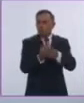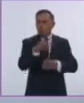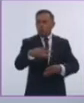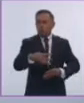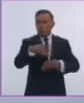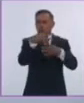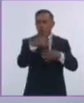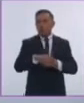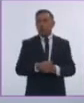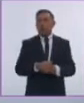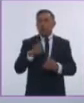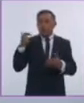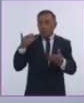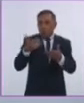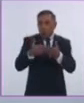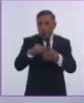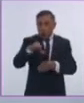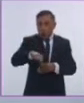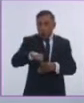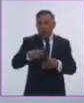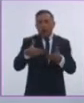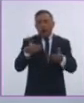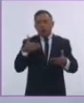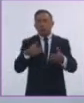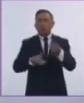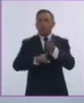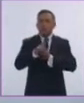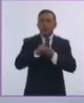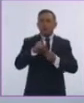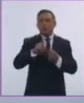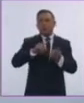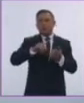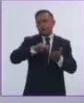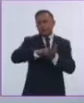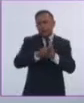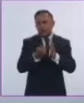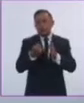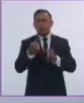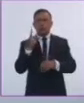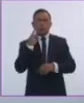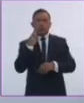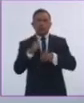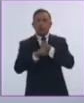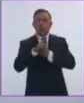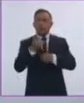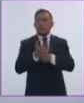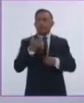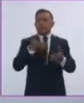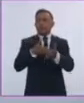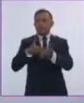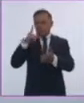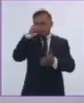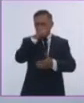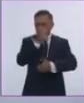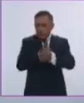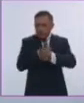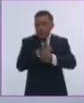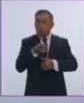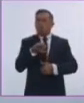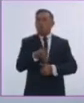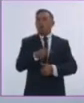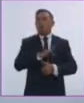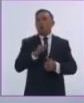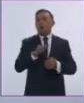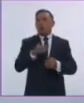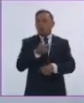se han tenido que superar diversos desafíos técnicos y políticos lo que permite afirmar que en la jornada electoral del día de hoy